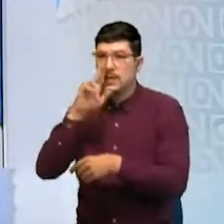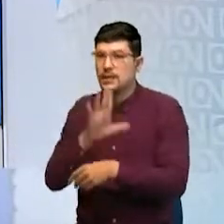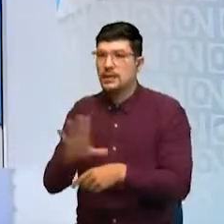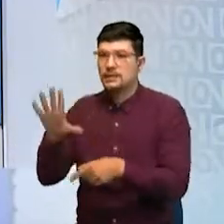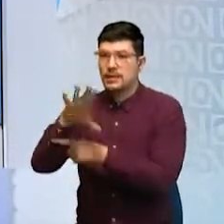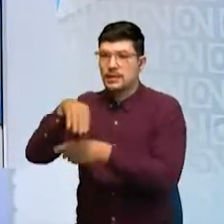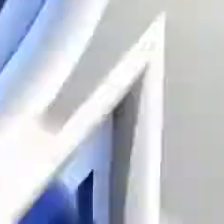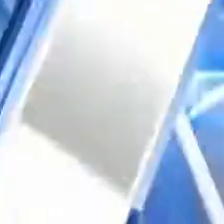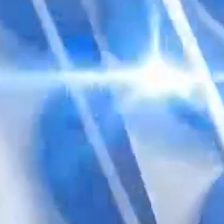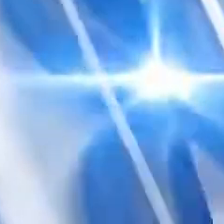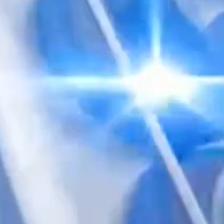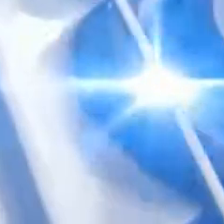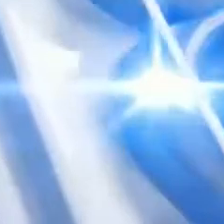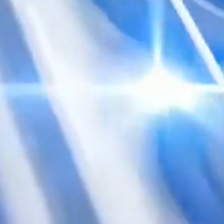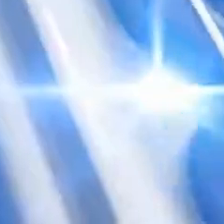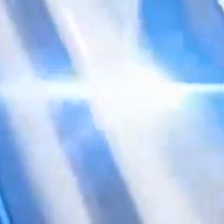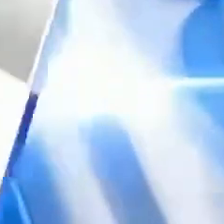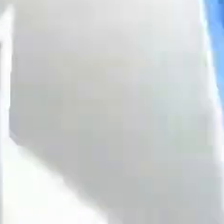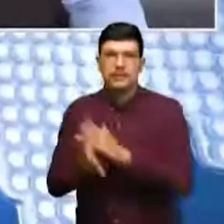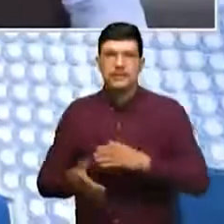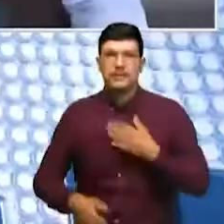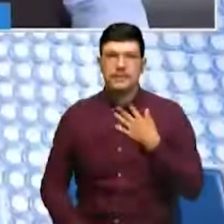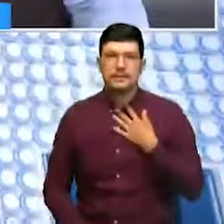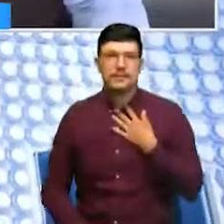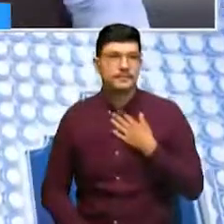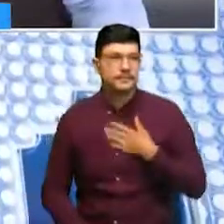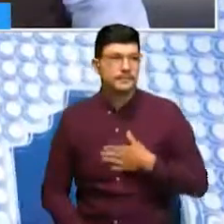información sobre eso que ese dato